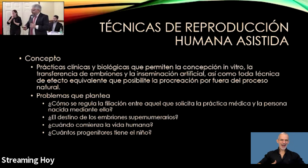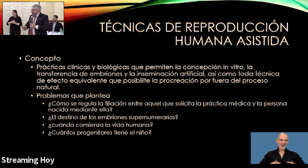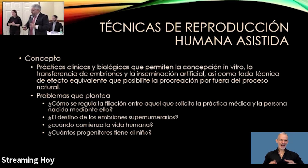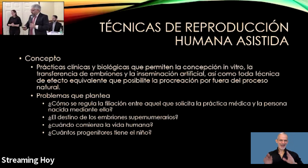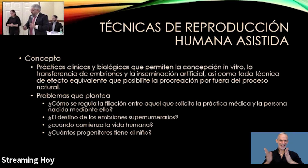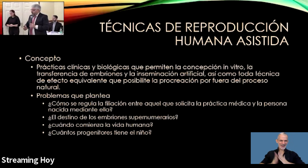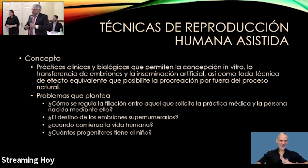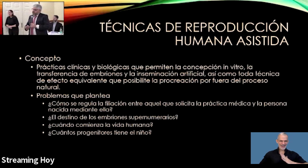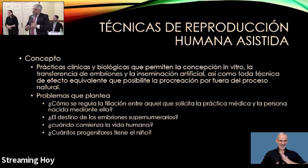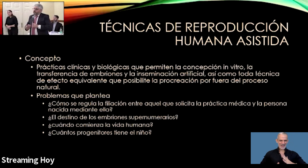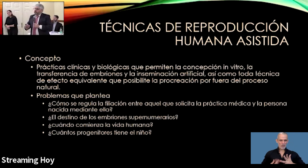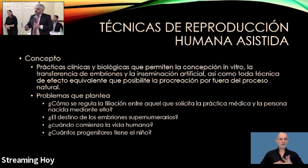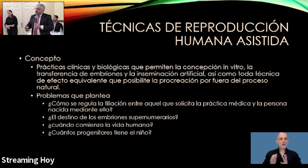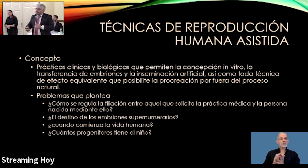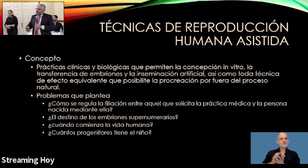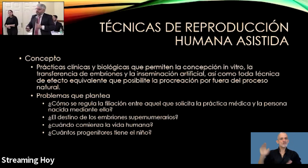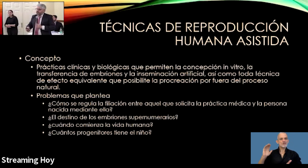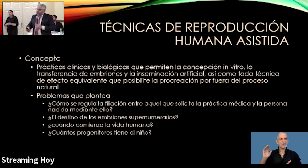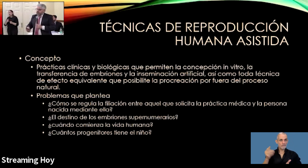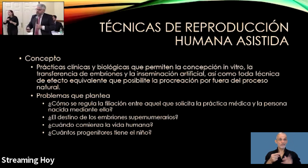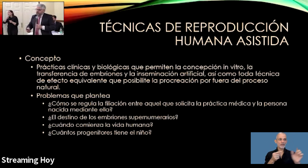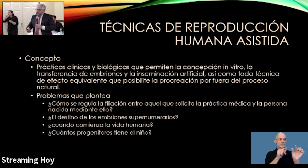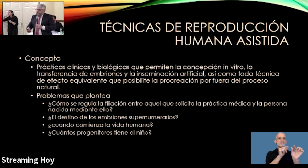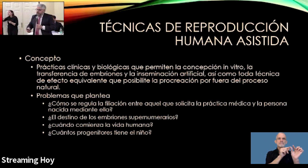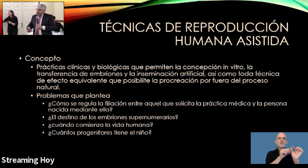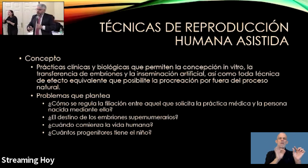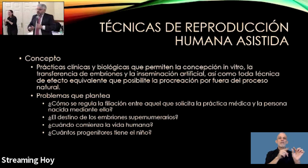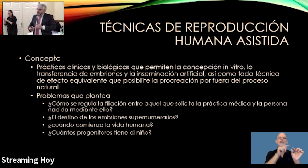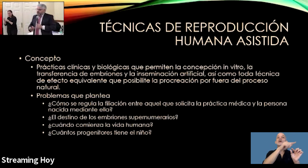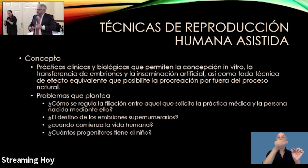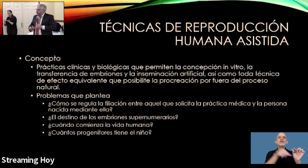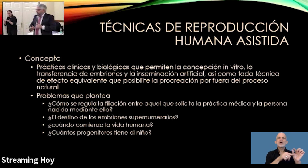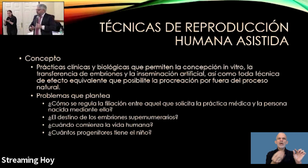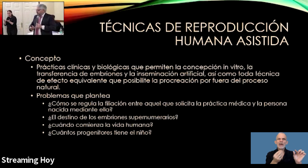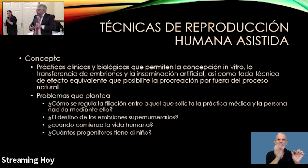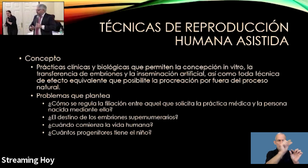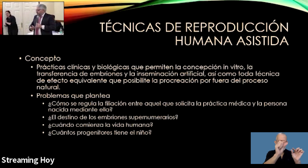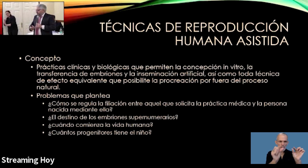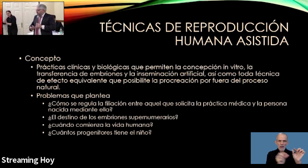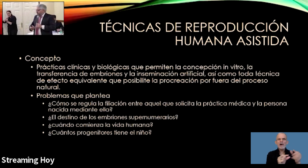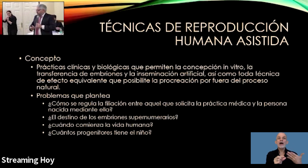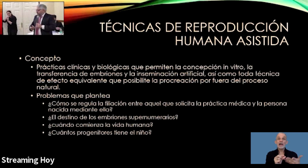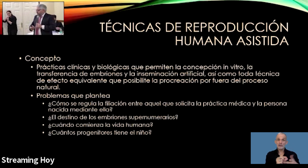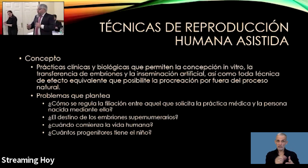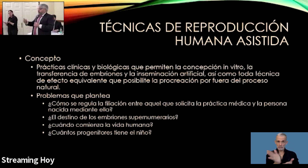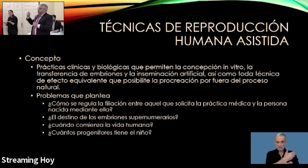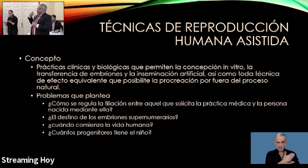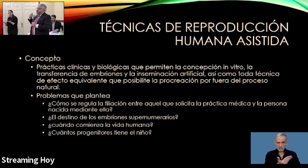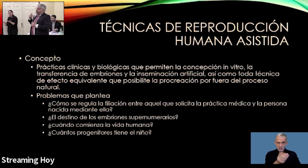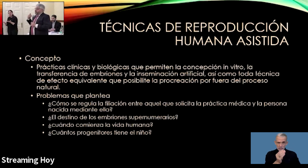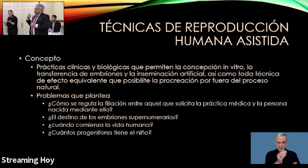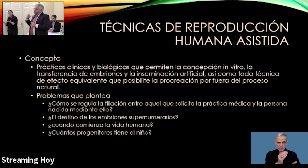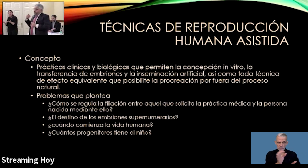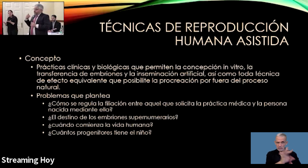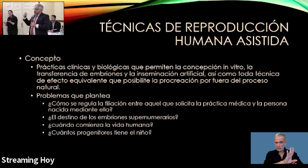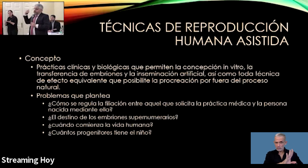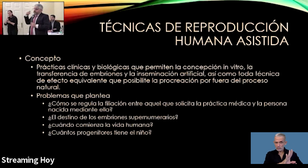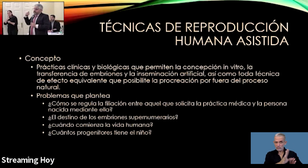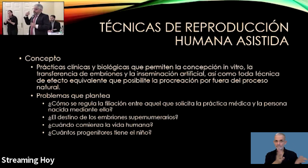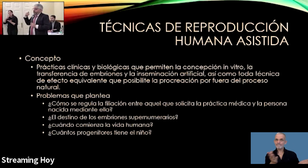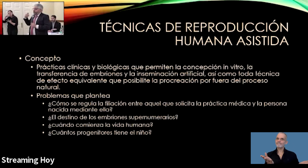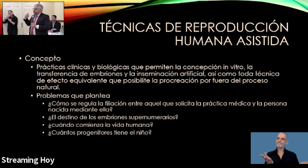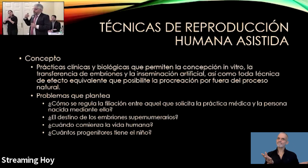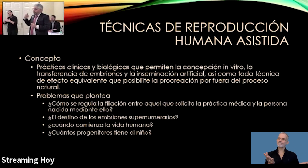de crecer. ¿Sí? Entonces, ¿qué hago con el resto? ¿Lo elimino? Lo cual nos lleva a una